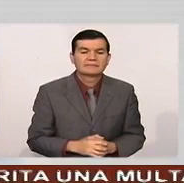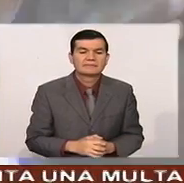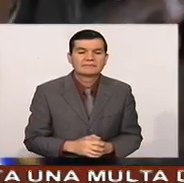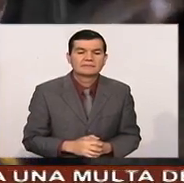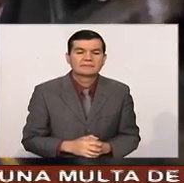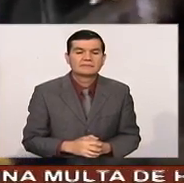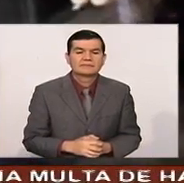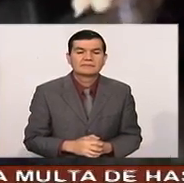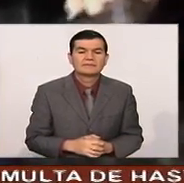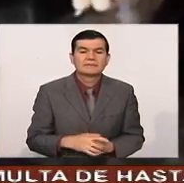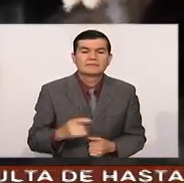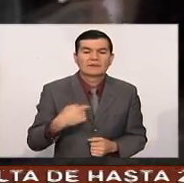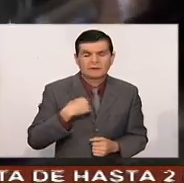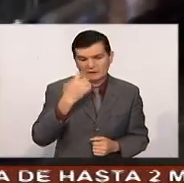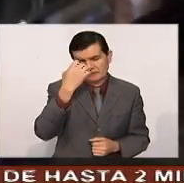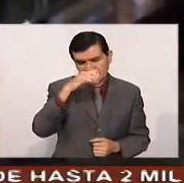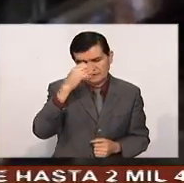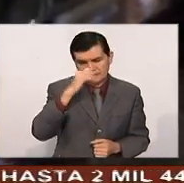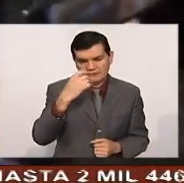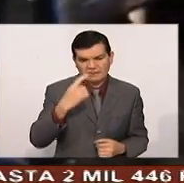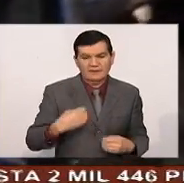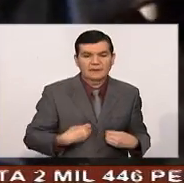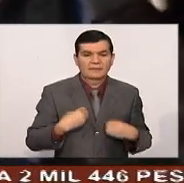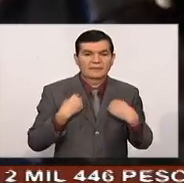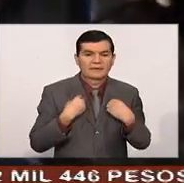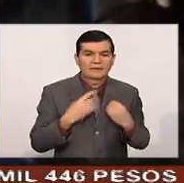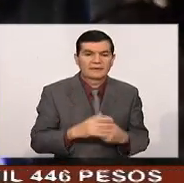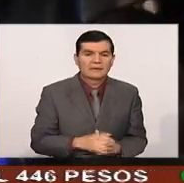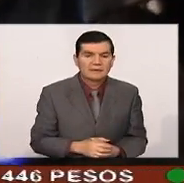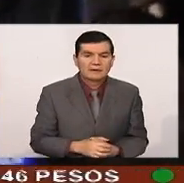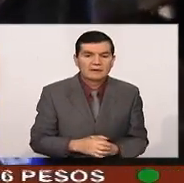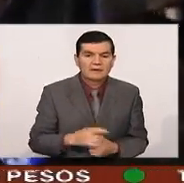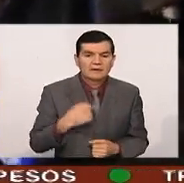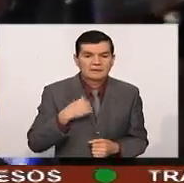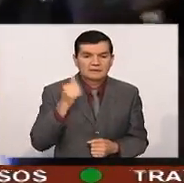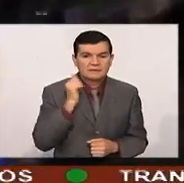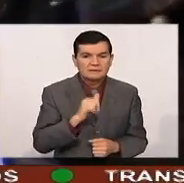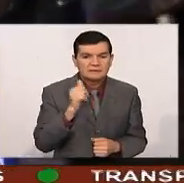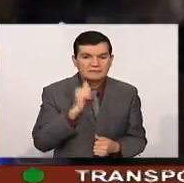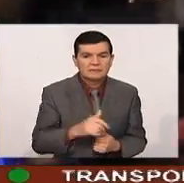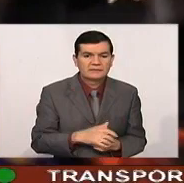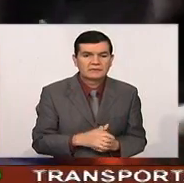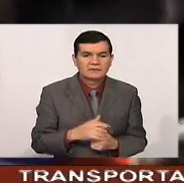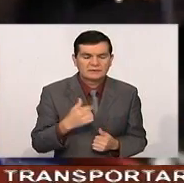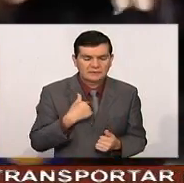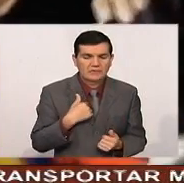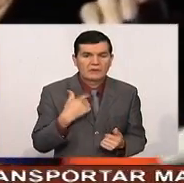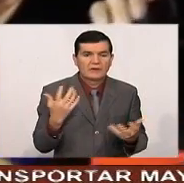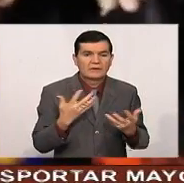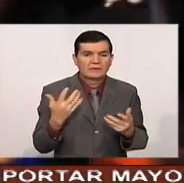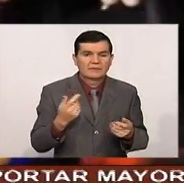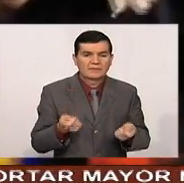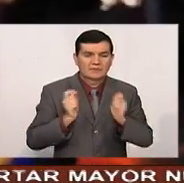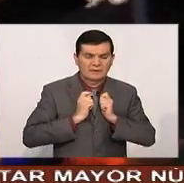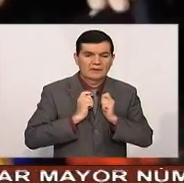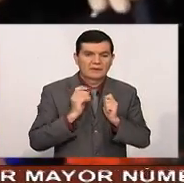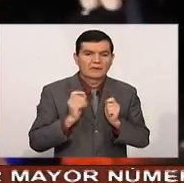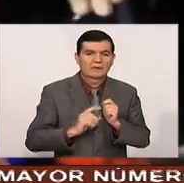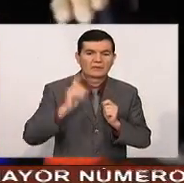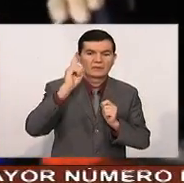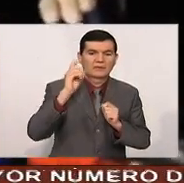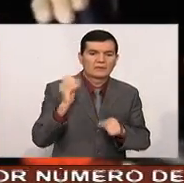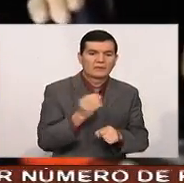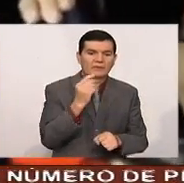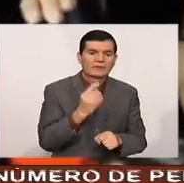hijo. Una experiencia para la vida, ¿no? Una experiencia que llevaré siempre y además me permitió Dios la